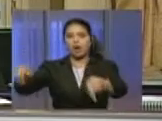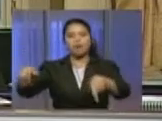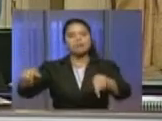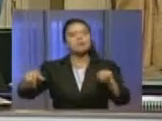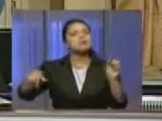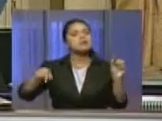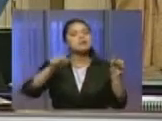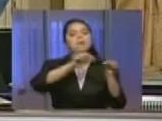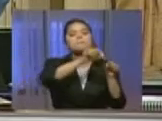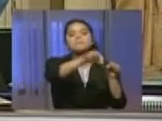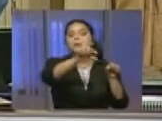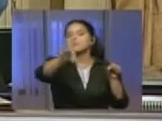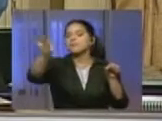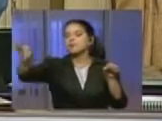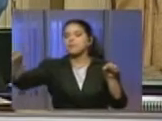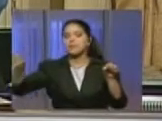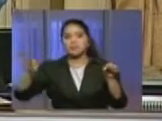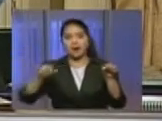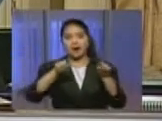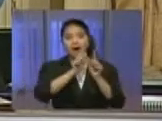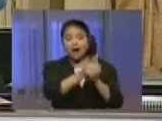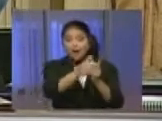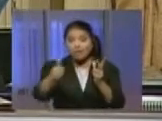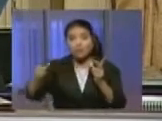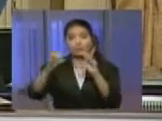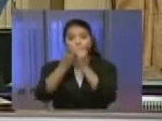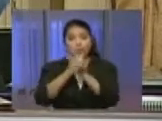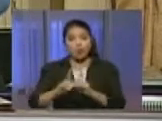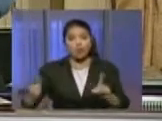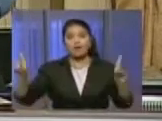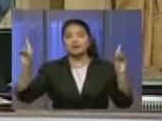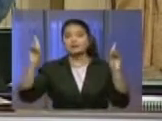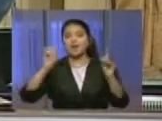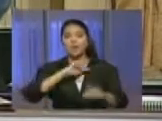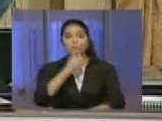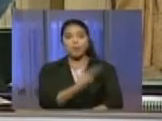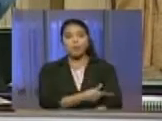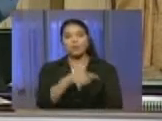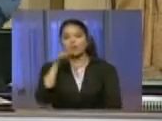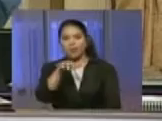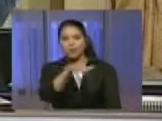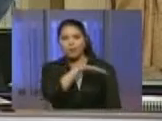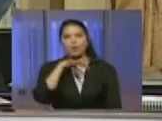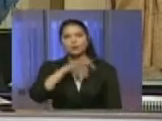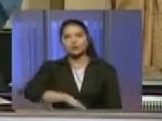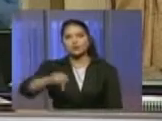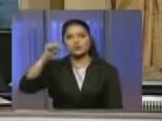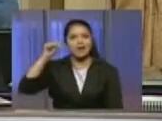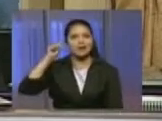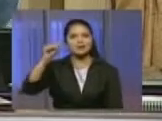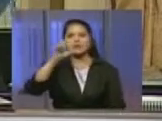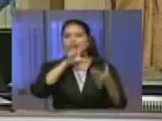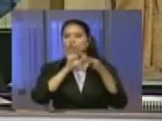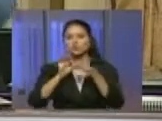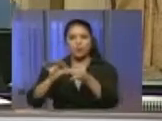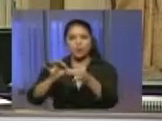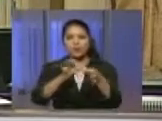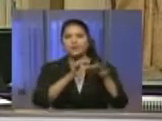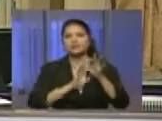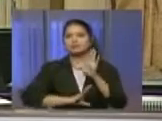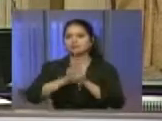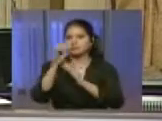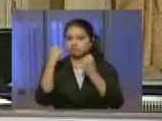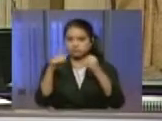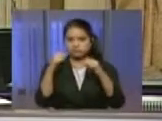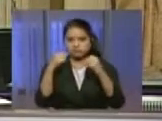uno mira la democracia el poder popular el socialismo la soberanía se